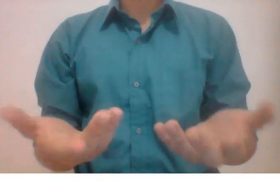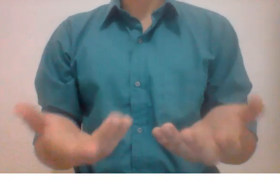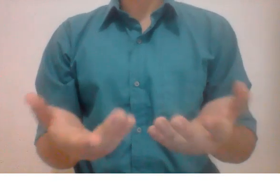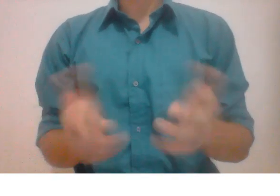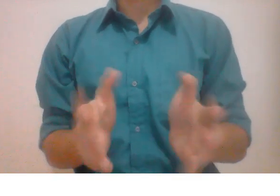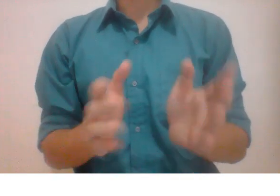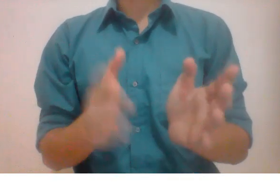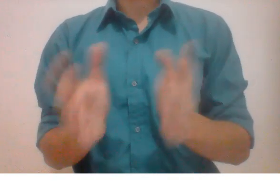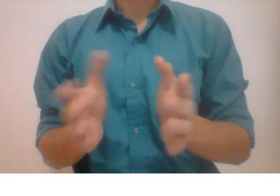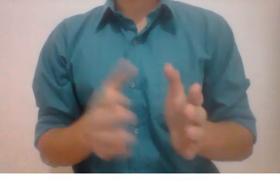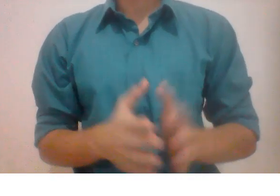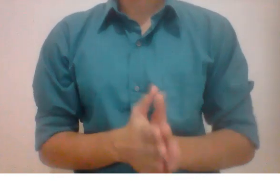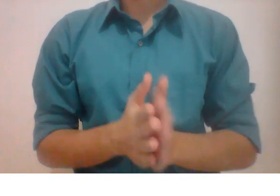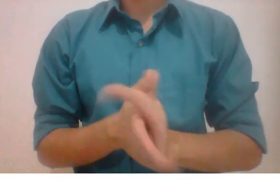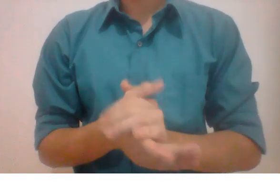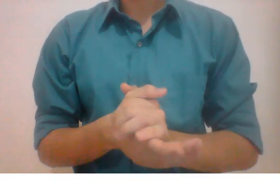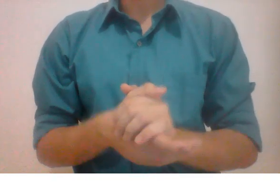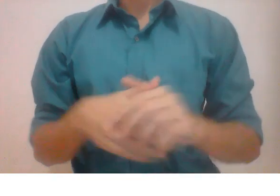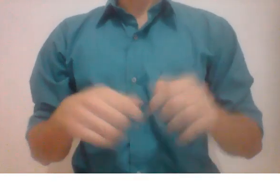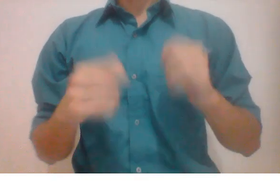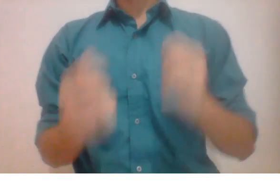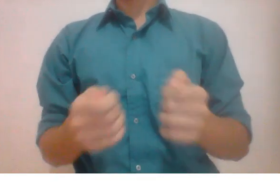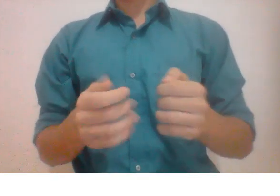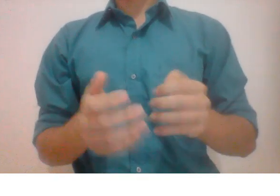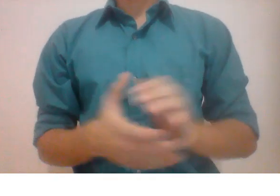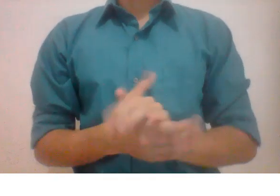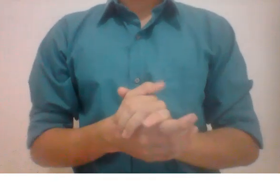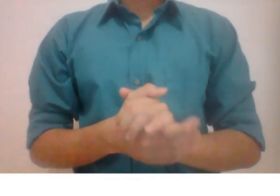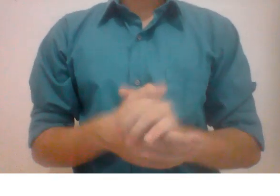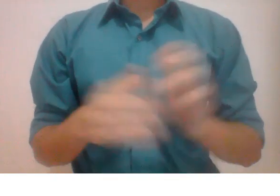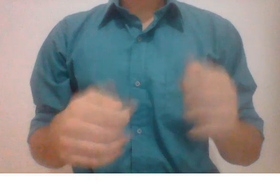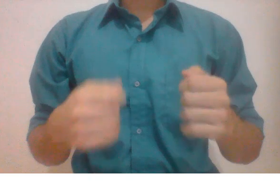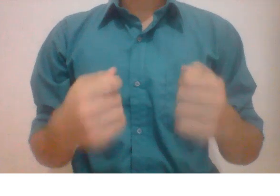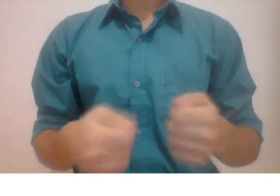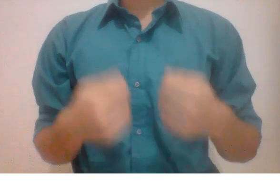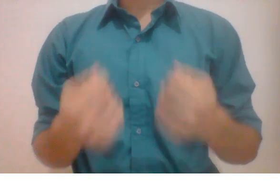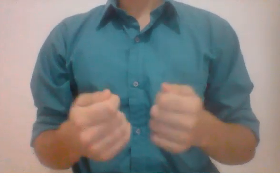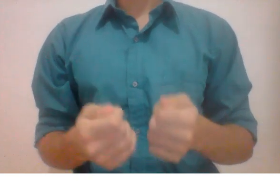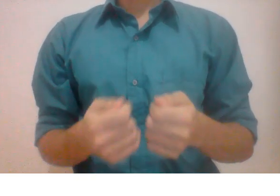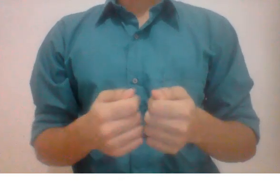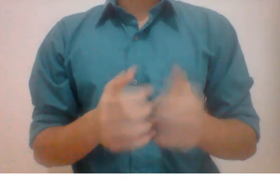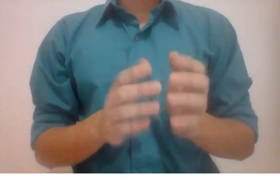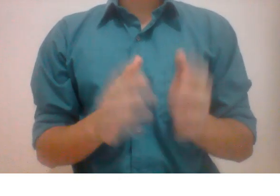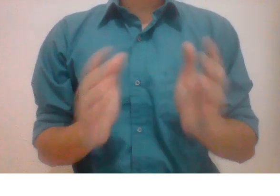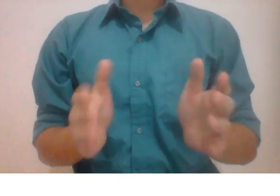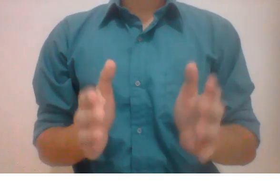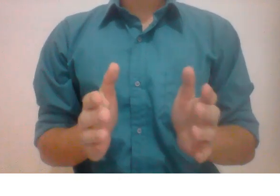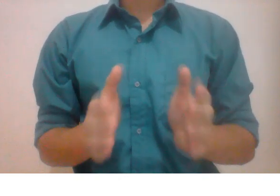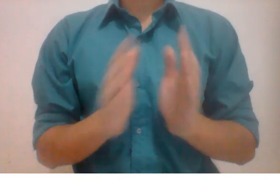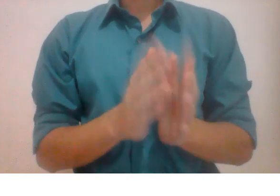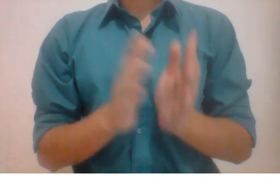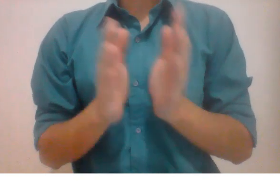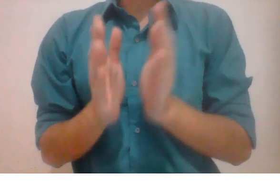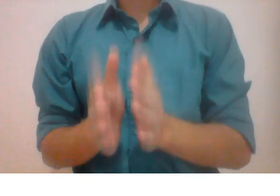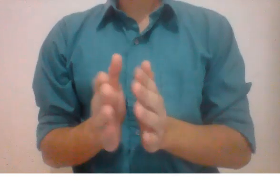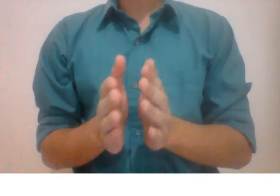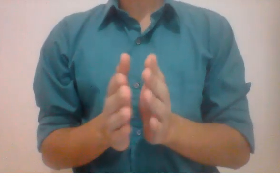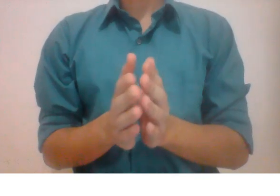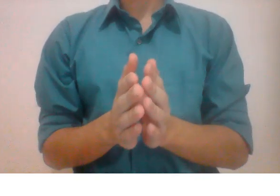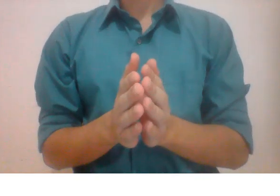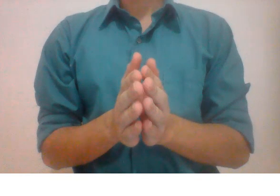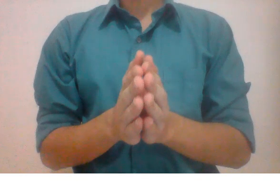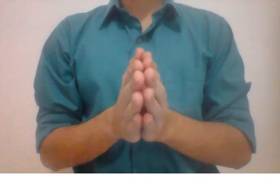debería ser el nombre correcto que les deberán poner a esa organización. Pero ahora, en general con esta nota, lo único que se menciona es que es que el